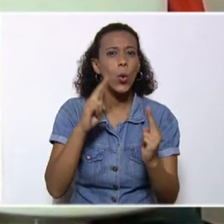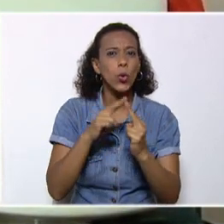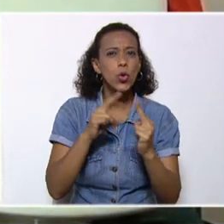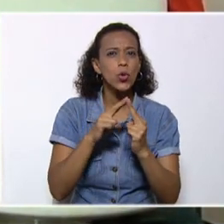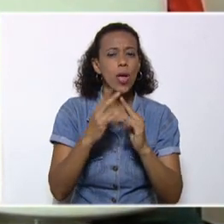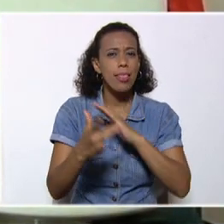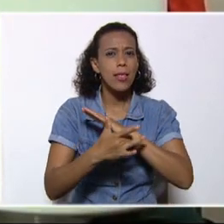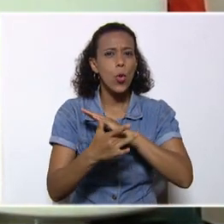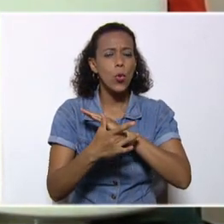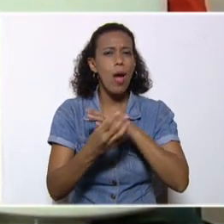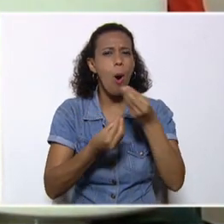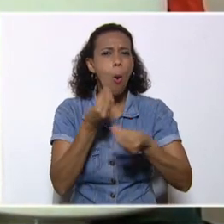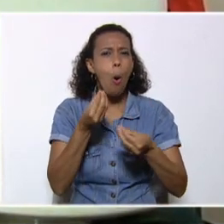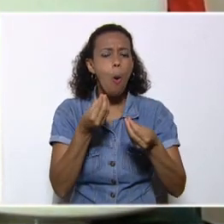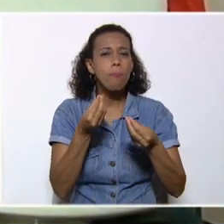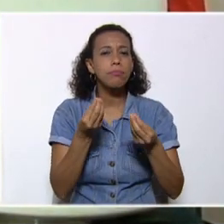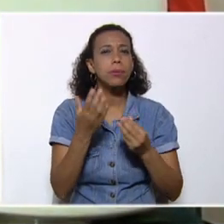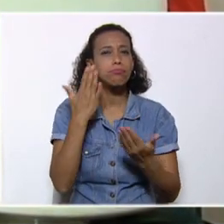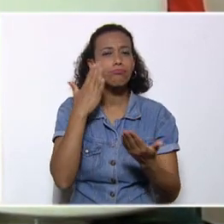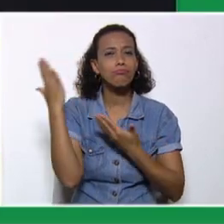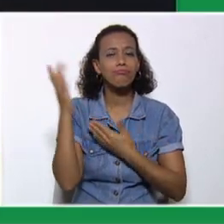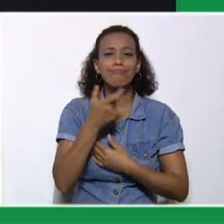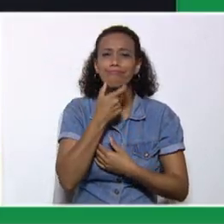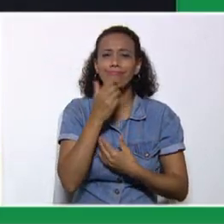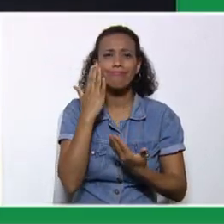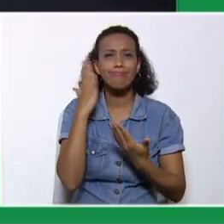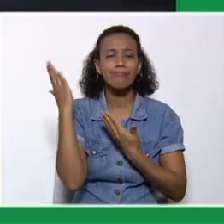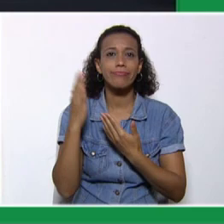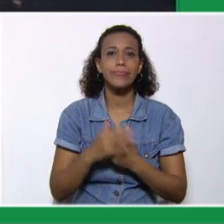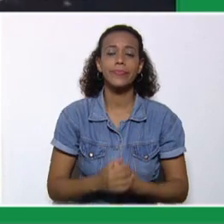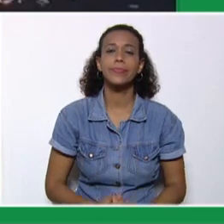conocer de qué se trata OpenShop.